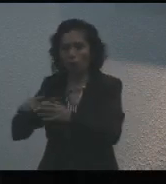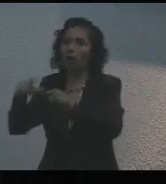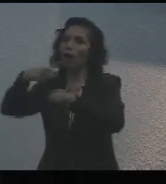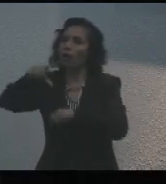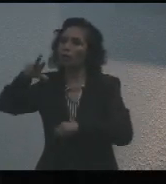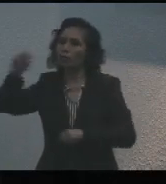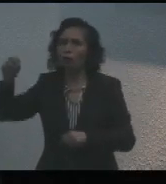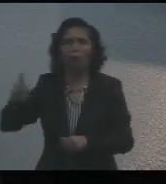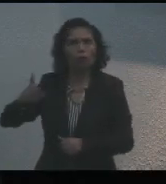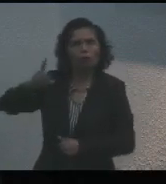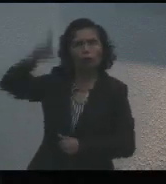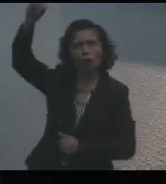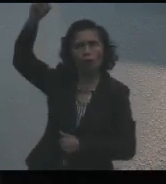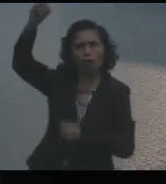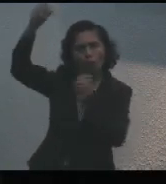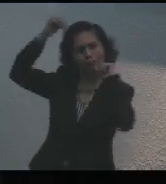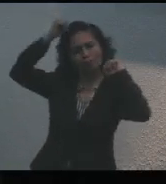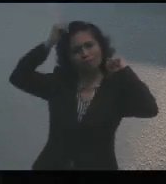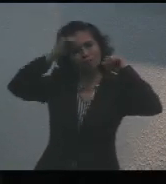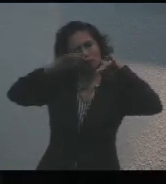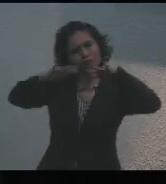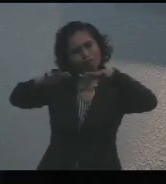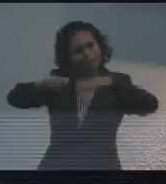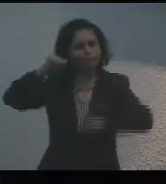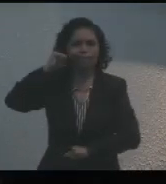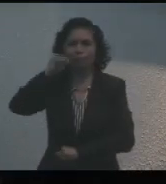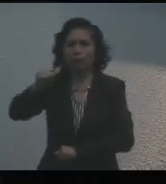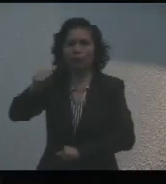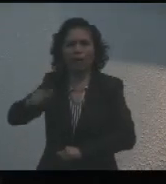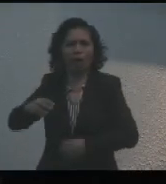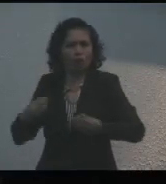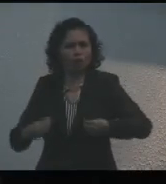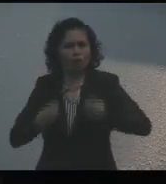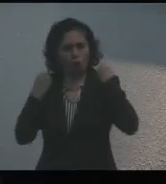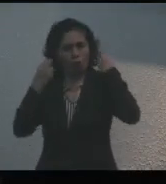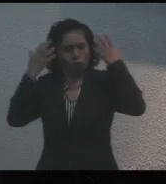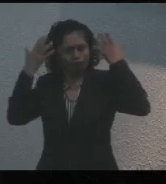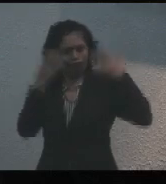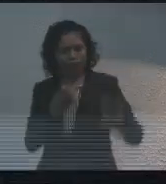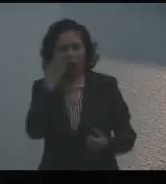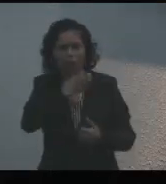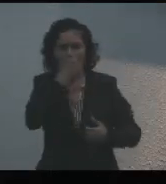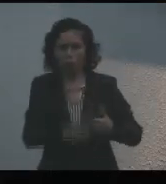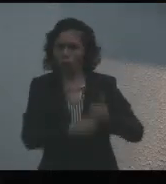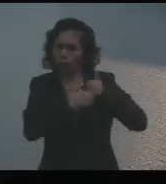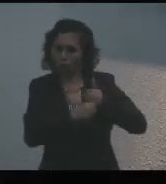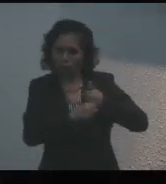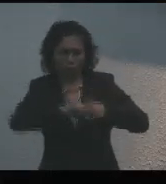Dios las y los bendiga siempre. ¡Larga vida, Heroico Colegio Militar!